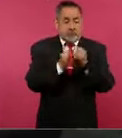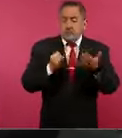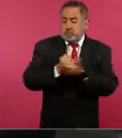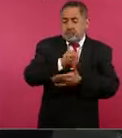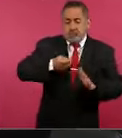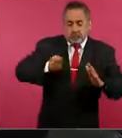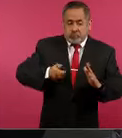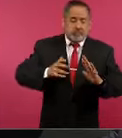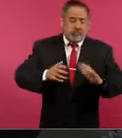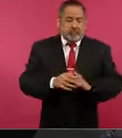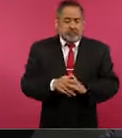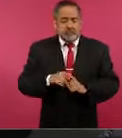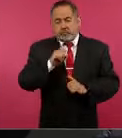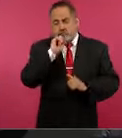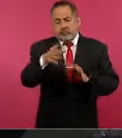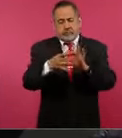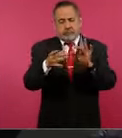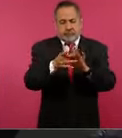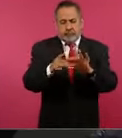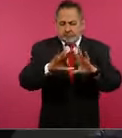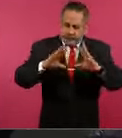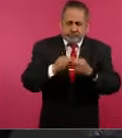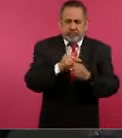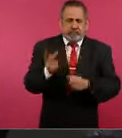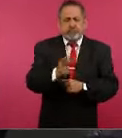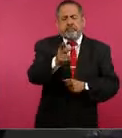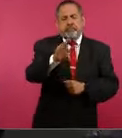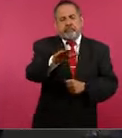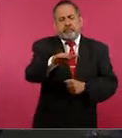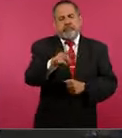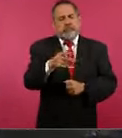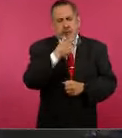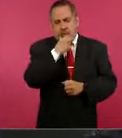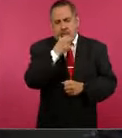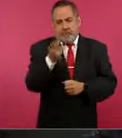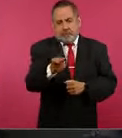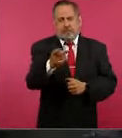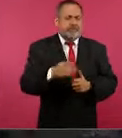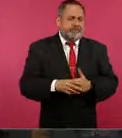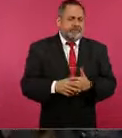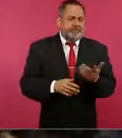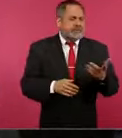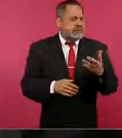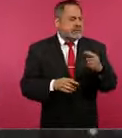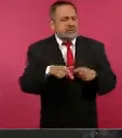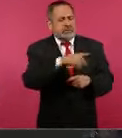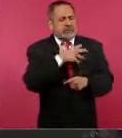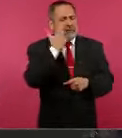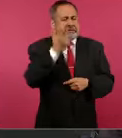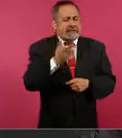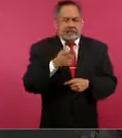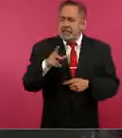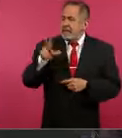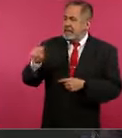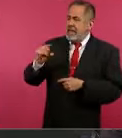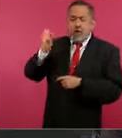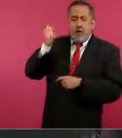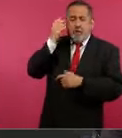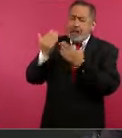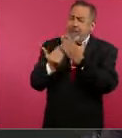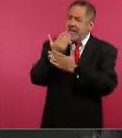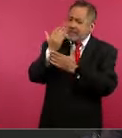comentaba, por eso le decía para redondear la pregunta, pues prácticamente están pidiendo a gritos que no se haga la mañanera. Que no se